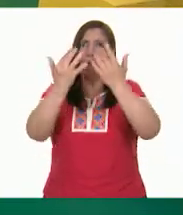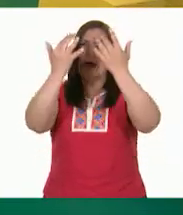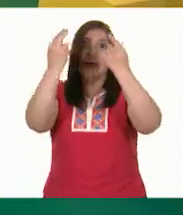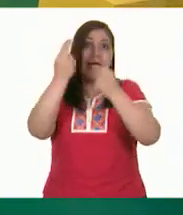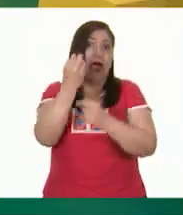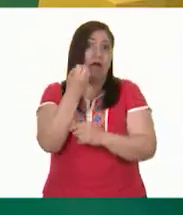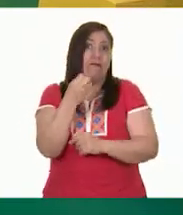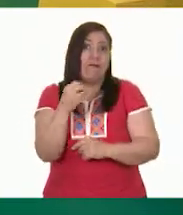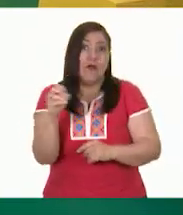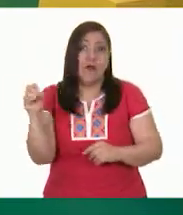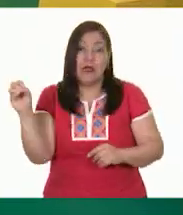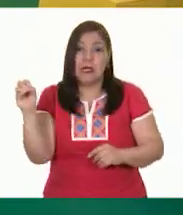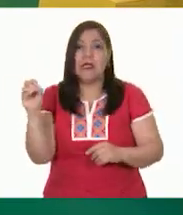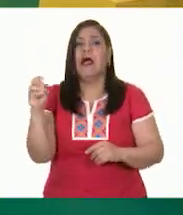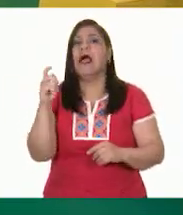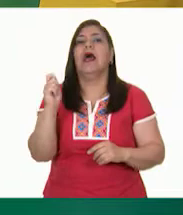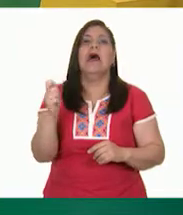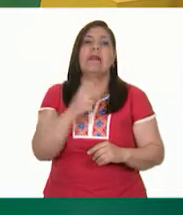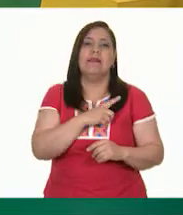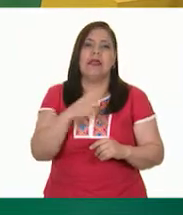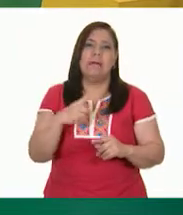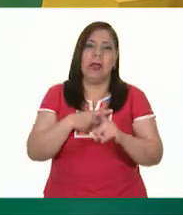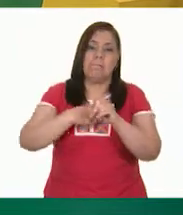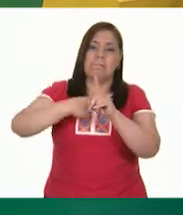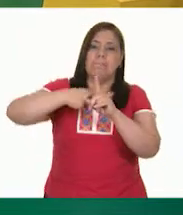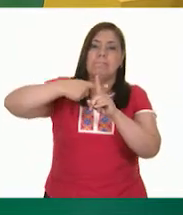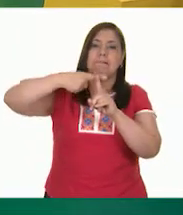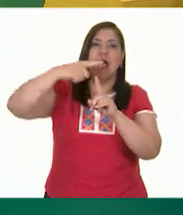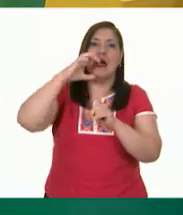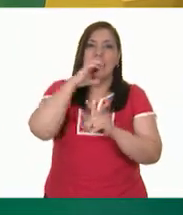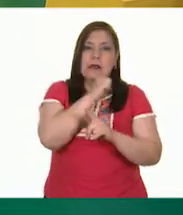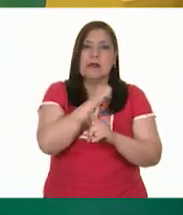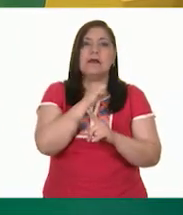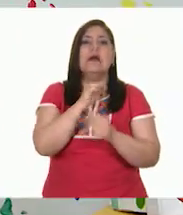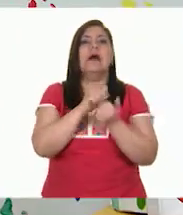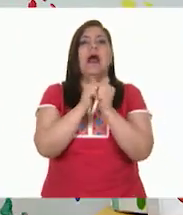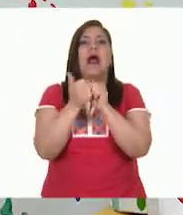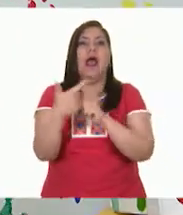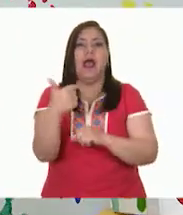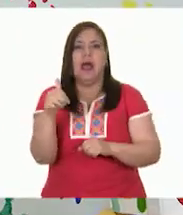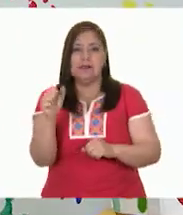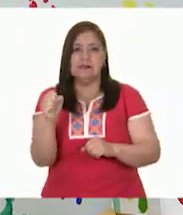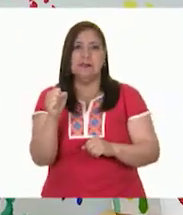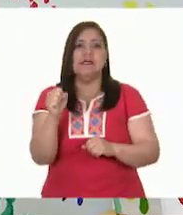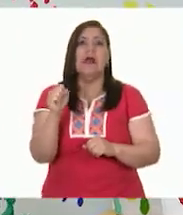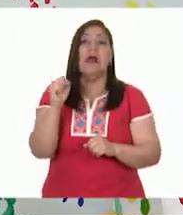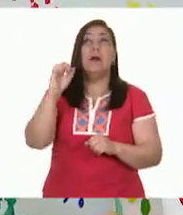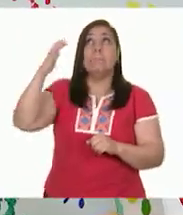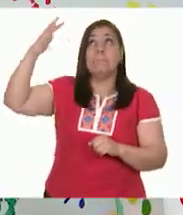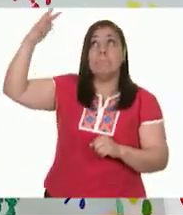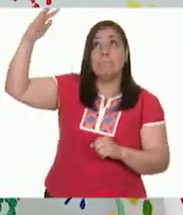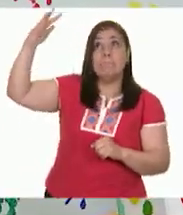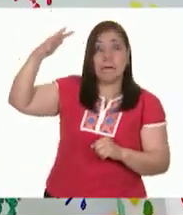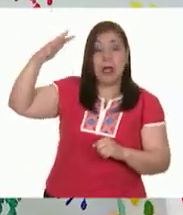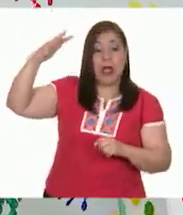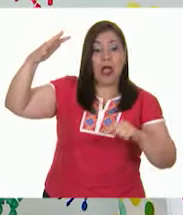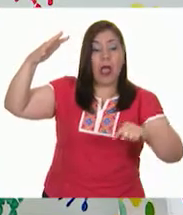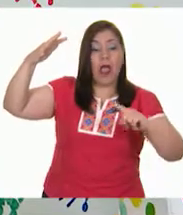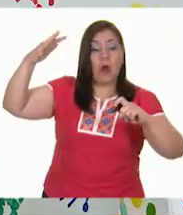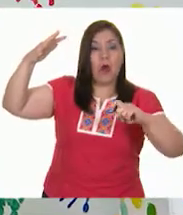subir. La temperatura. Se necesita hacer un gas. Exacto. Pero entonces, ocurre que cuando el sol calienta el